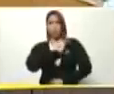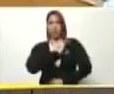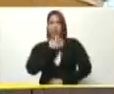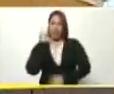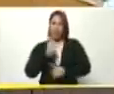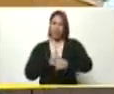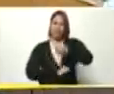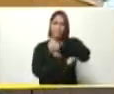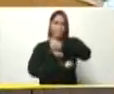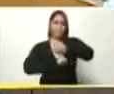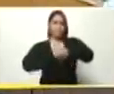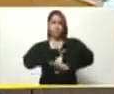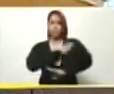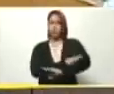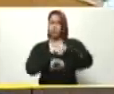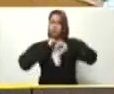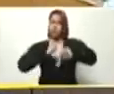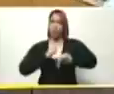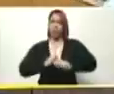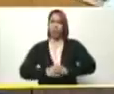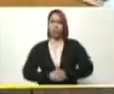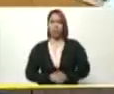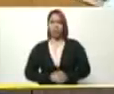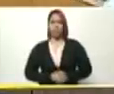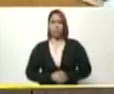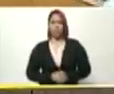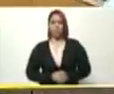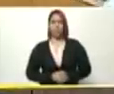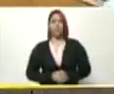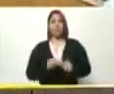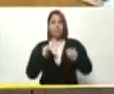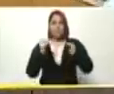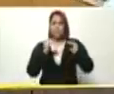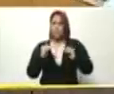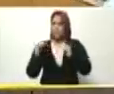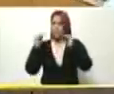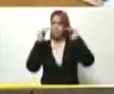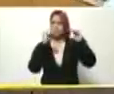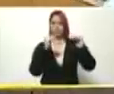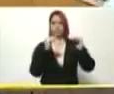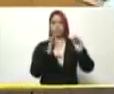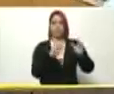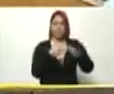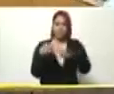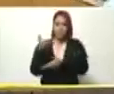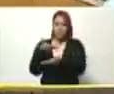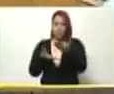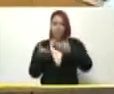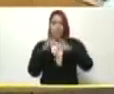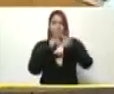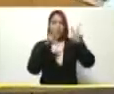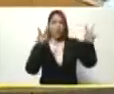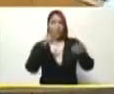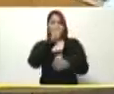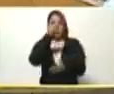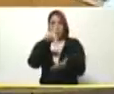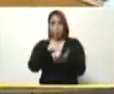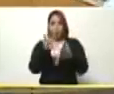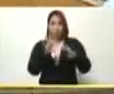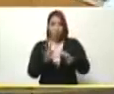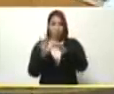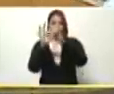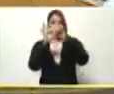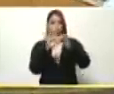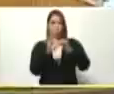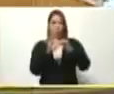la base poderosa de la estabilidad y el bienestar colectivo, de la paz nacional, de la unión y la